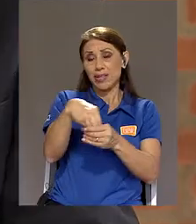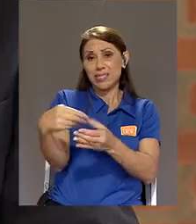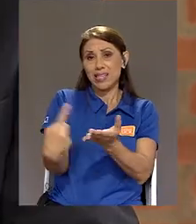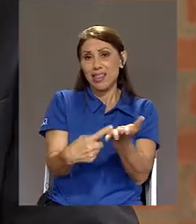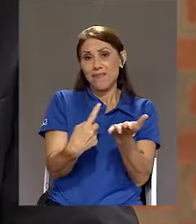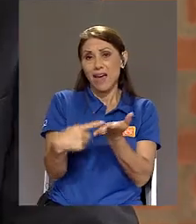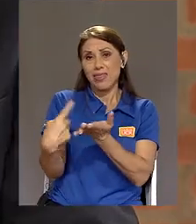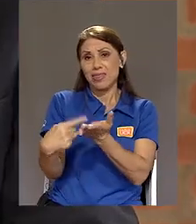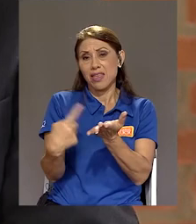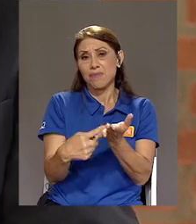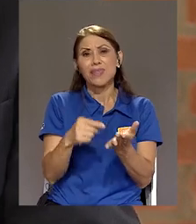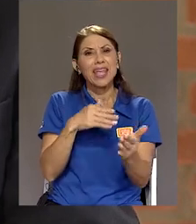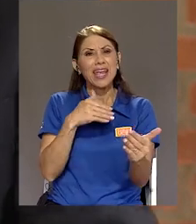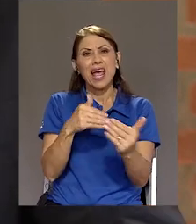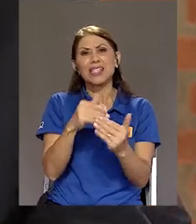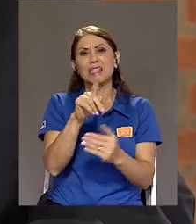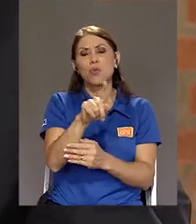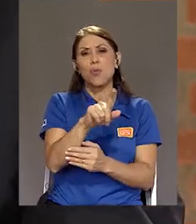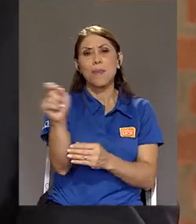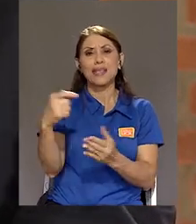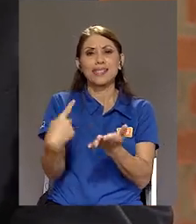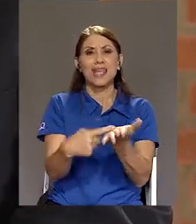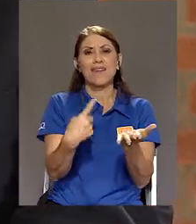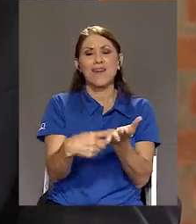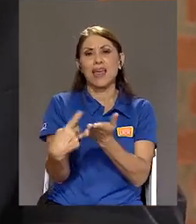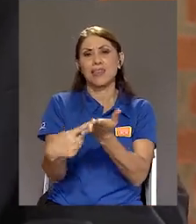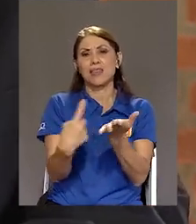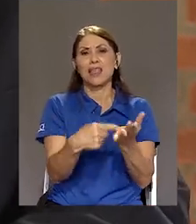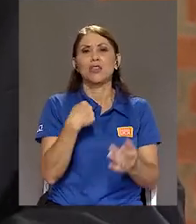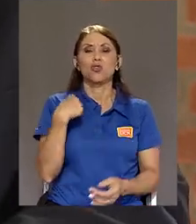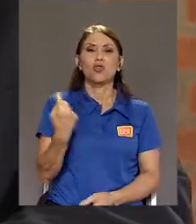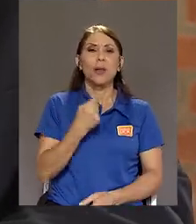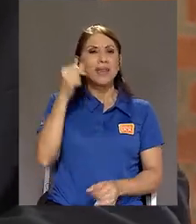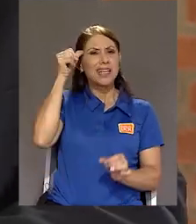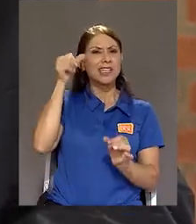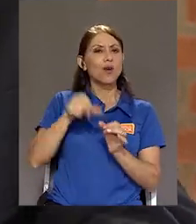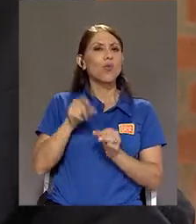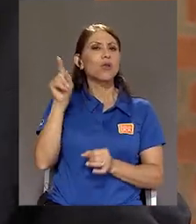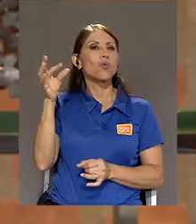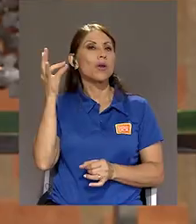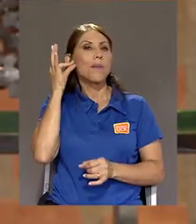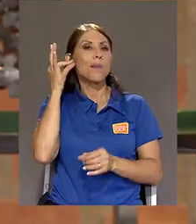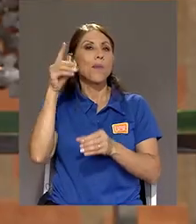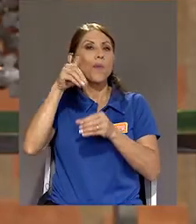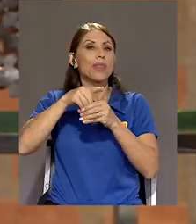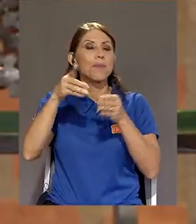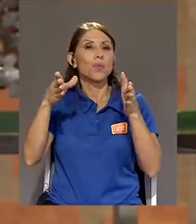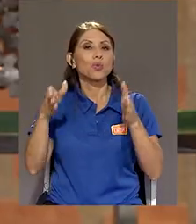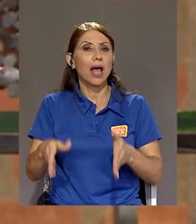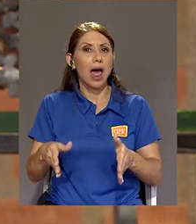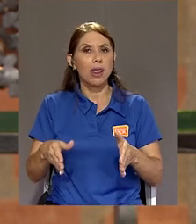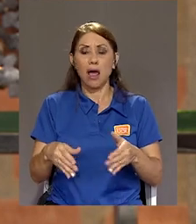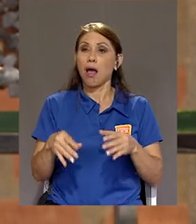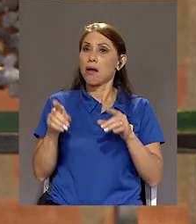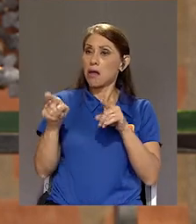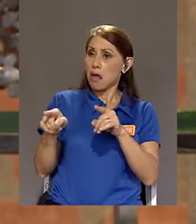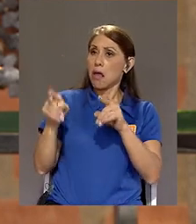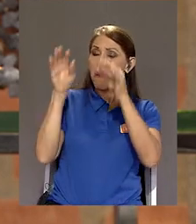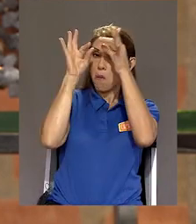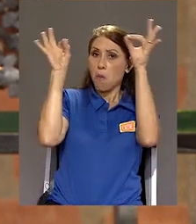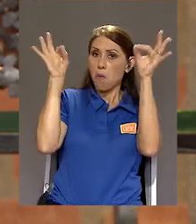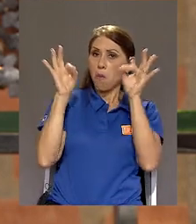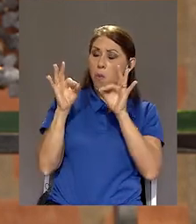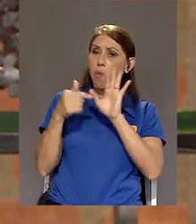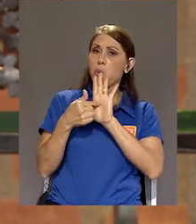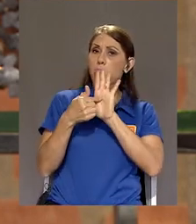ese debate casi un mes que hubo, yo solo recuerdo a una diputada que se distinguió, que me pareció que era